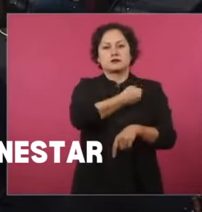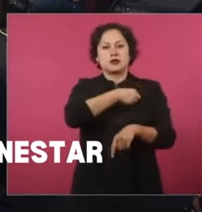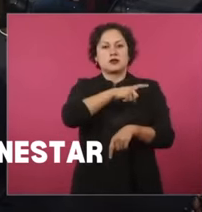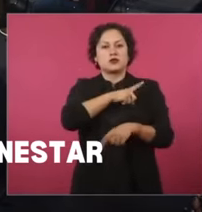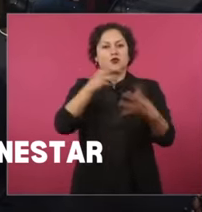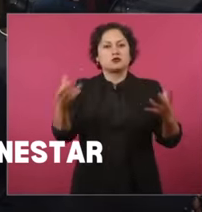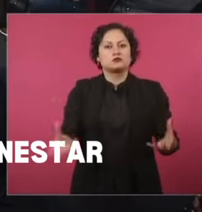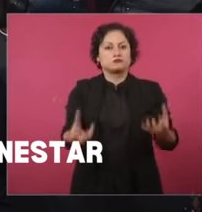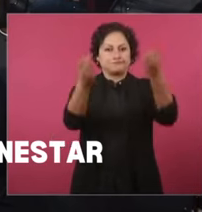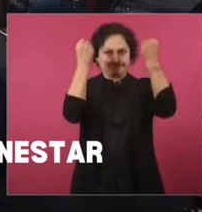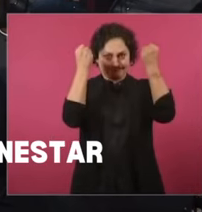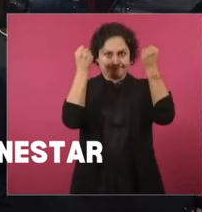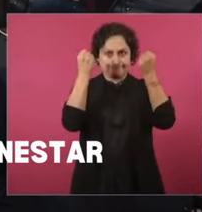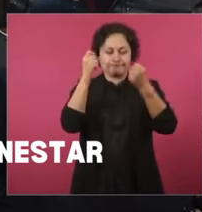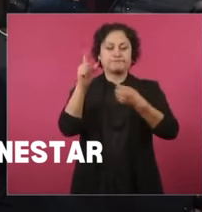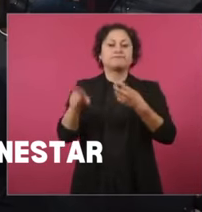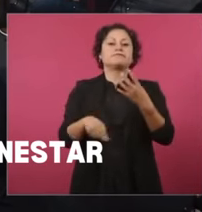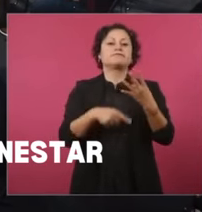Lo tercero